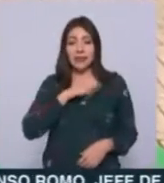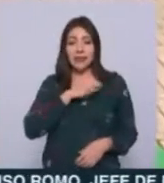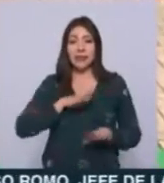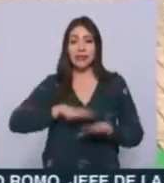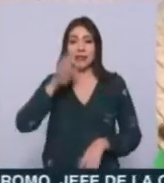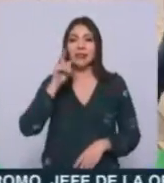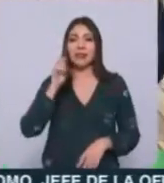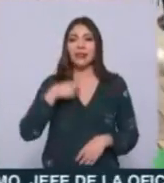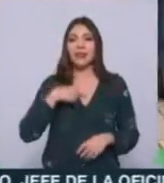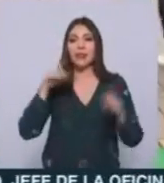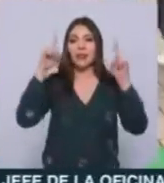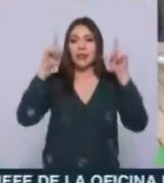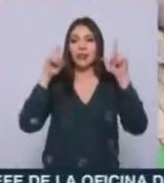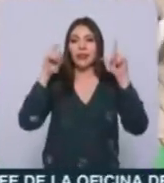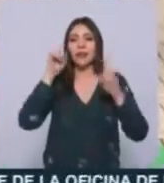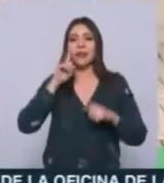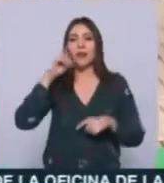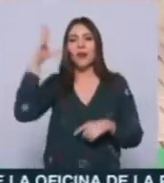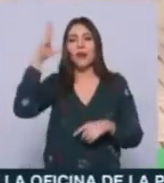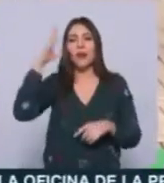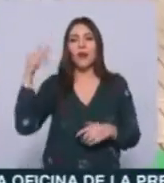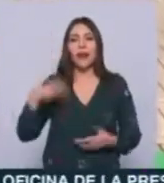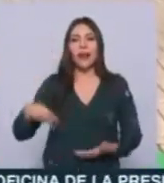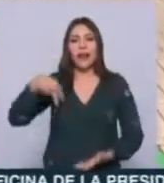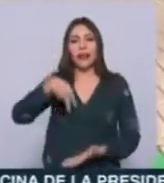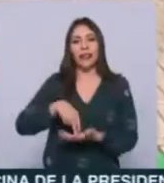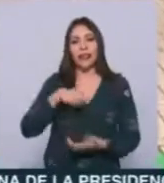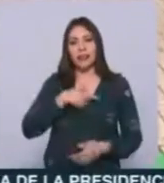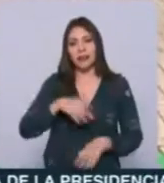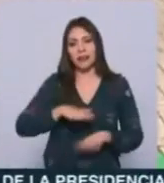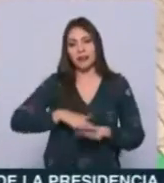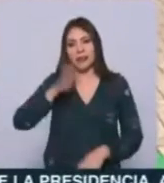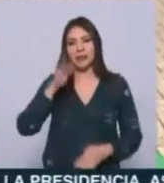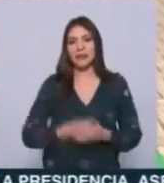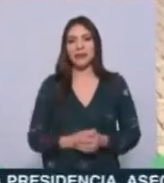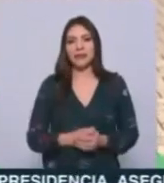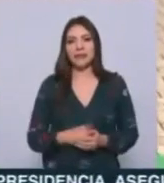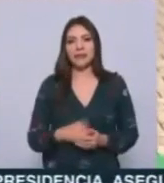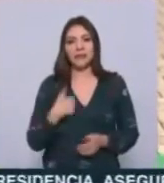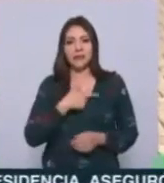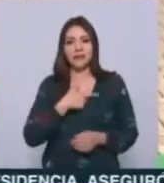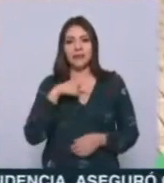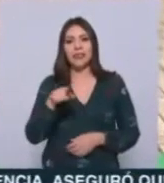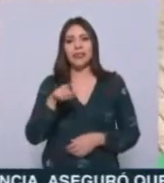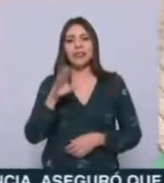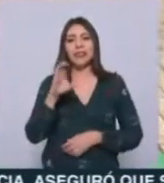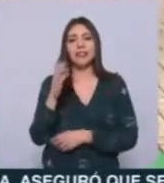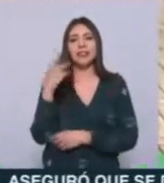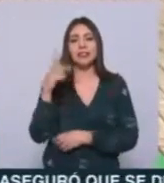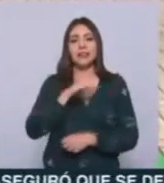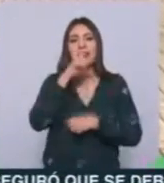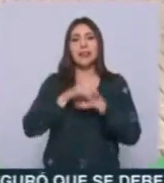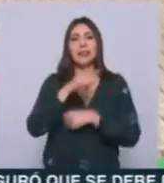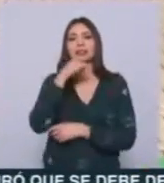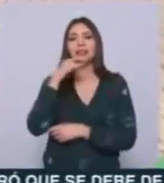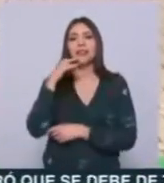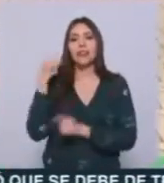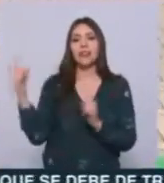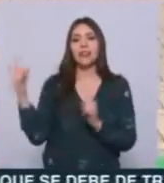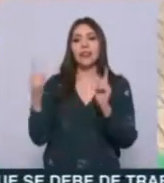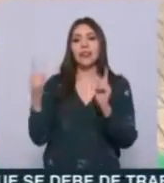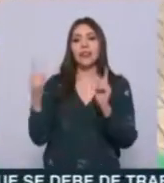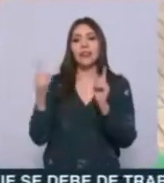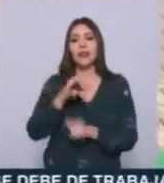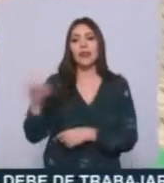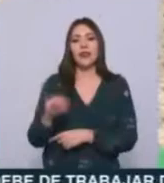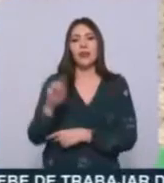fue tomar una foto con la chica holandesa en el stand de Holanda. A mí mi parte favorita fue Chile porque nos encontramos a... Juan Carlos Bodoque.